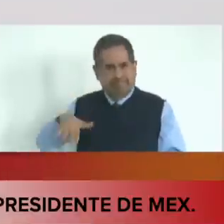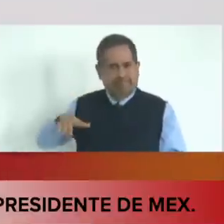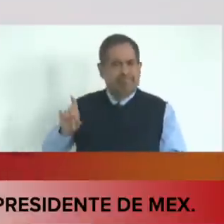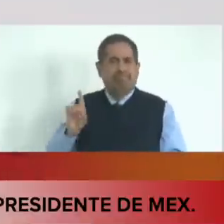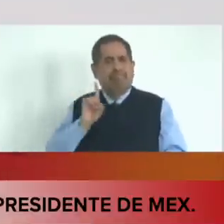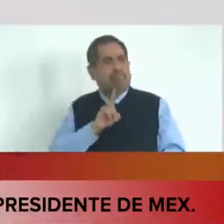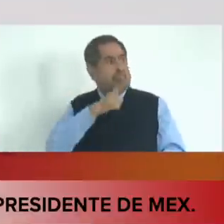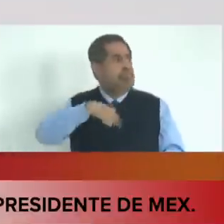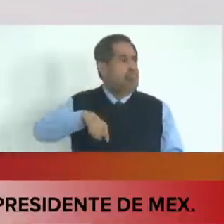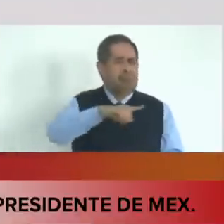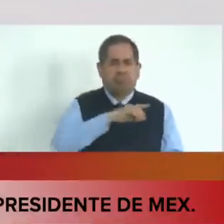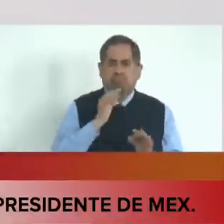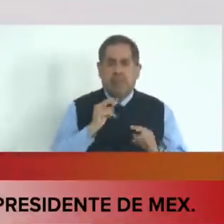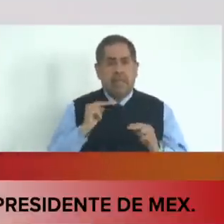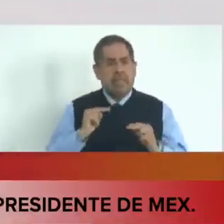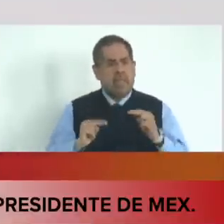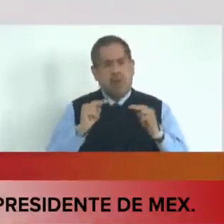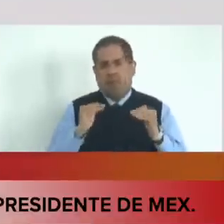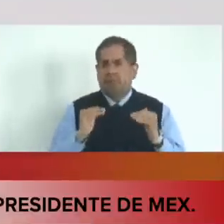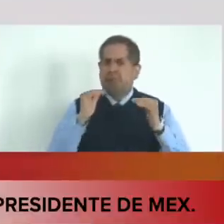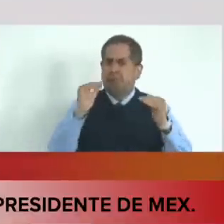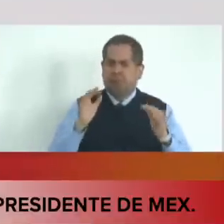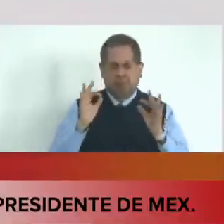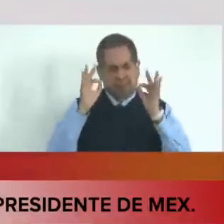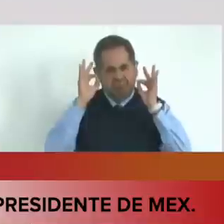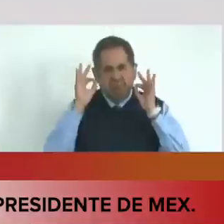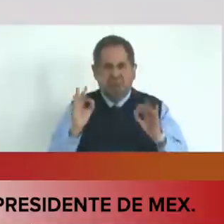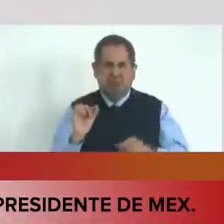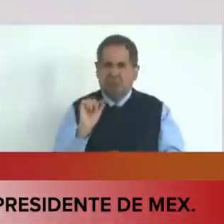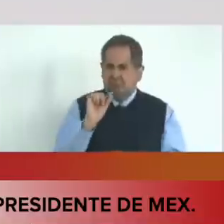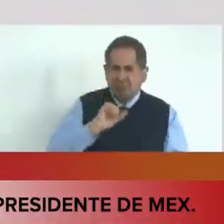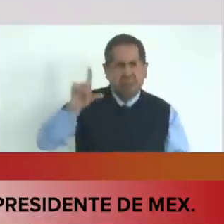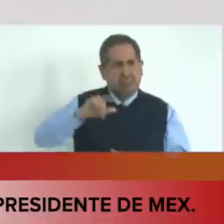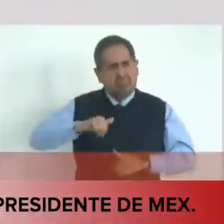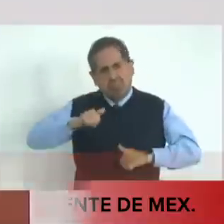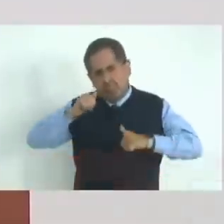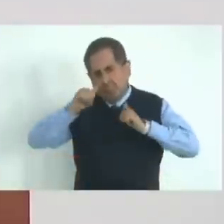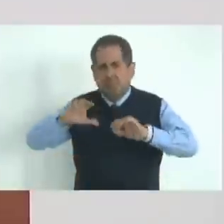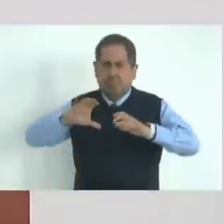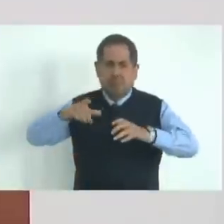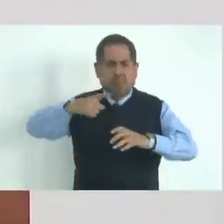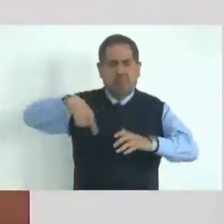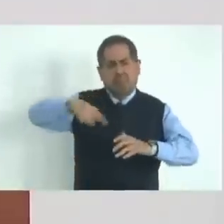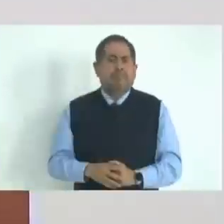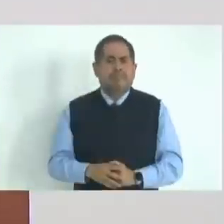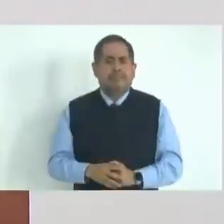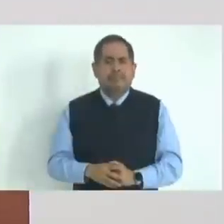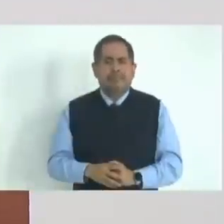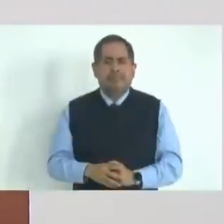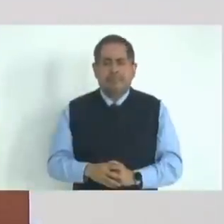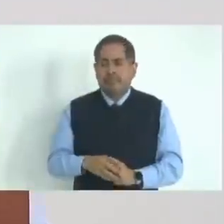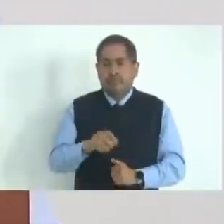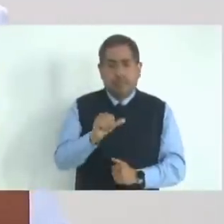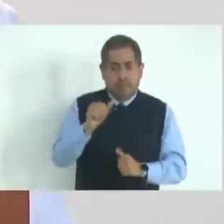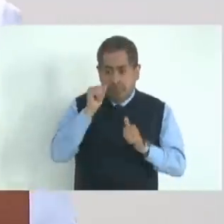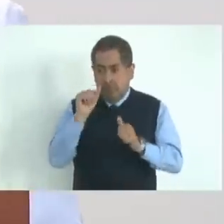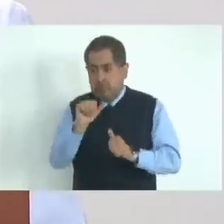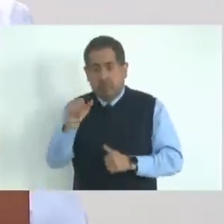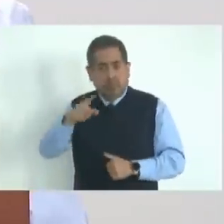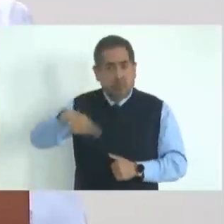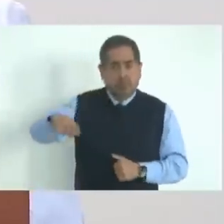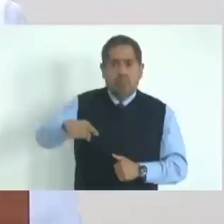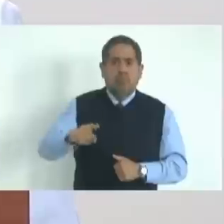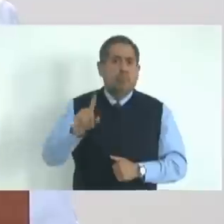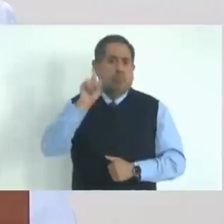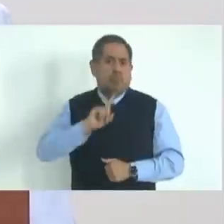de muy buen nivel para la atención de mujeres y de